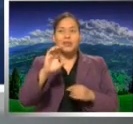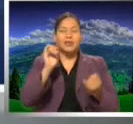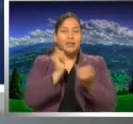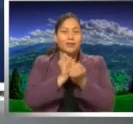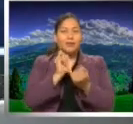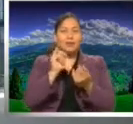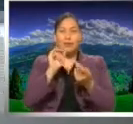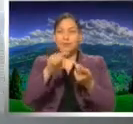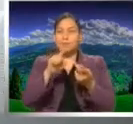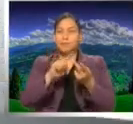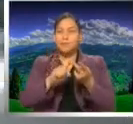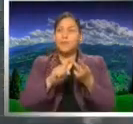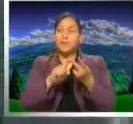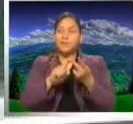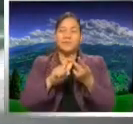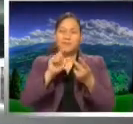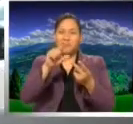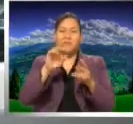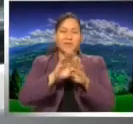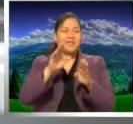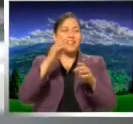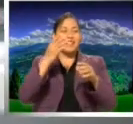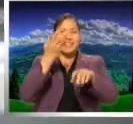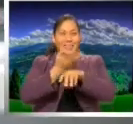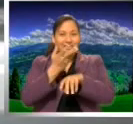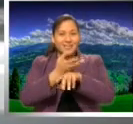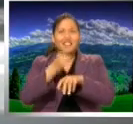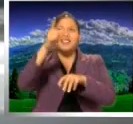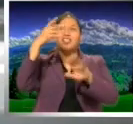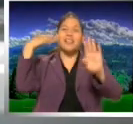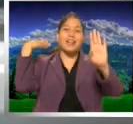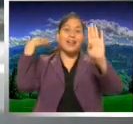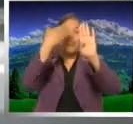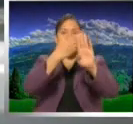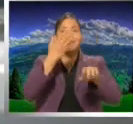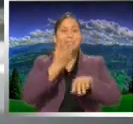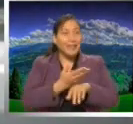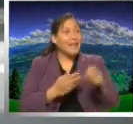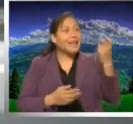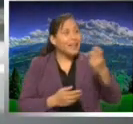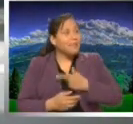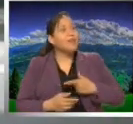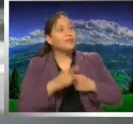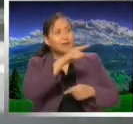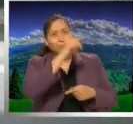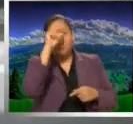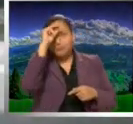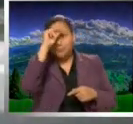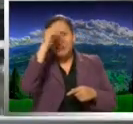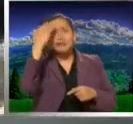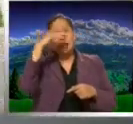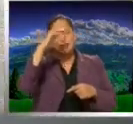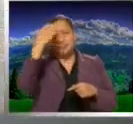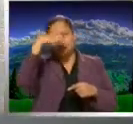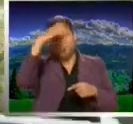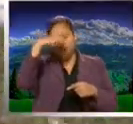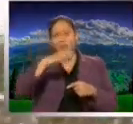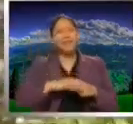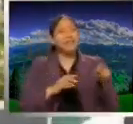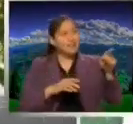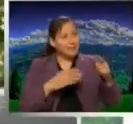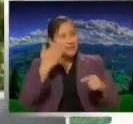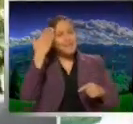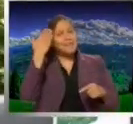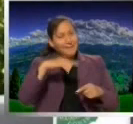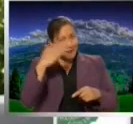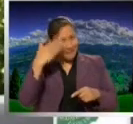y a la guerra con Estados Unidos, a la batalla con Estados Unidos. Por eso me gusta platicar contigo, Desiree, porque sabes. Me suena. Sabes de todo,